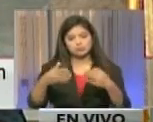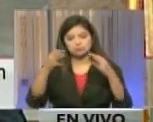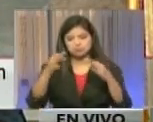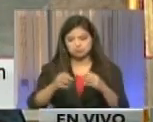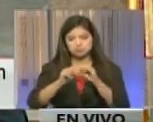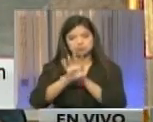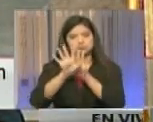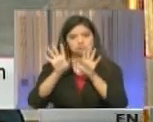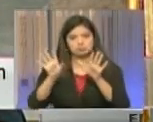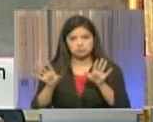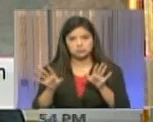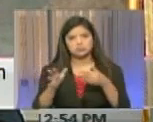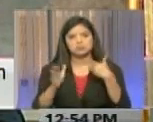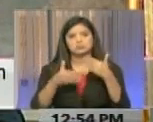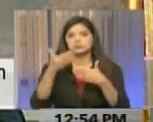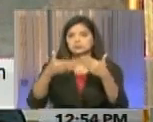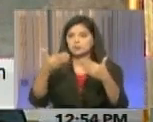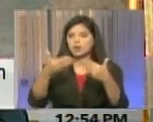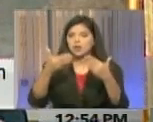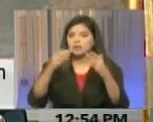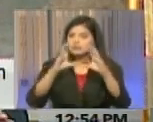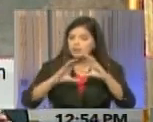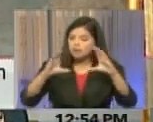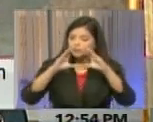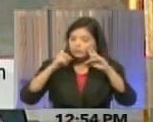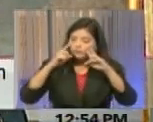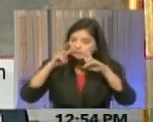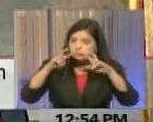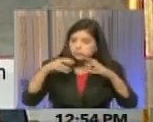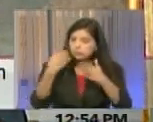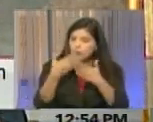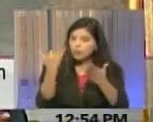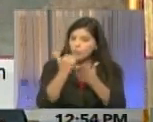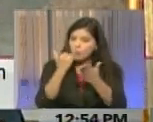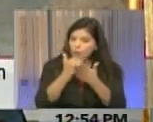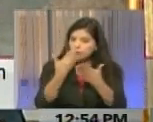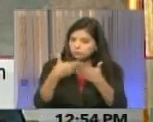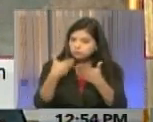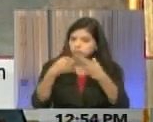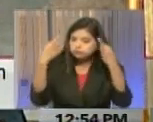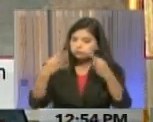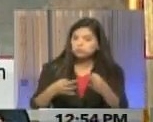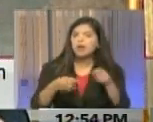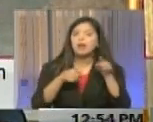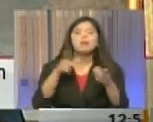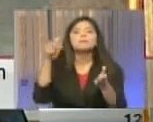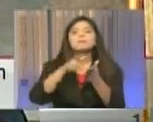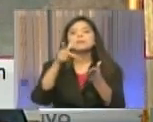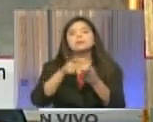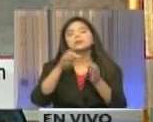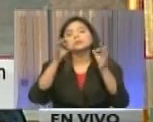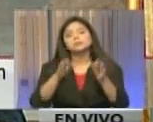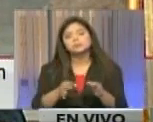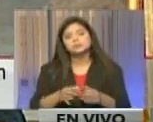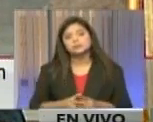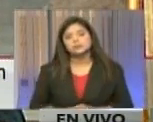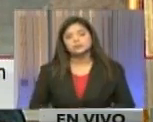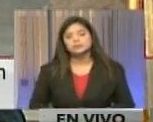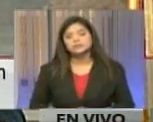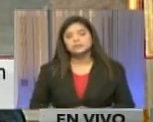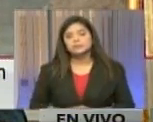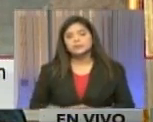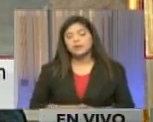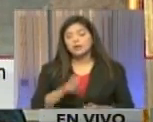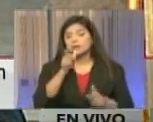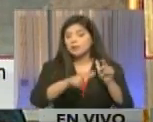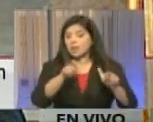correcta, en forma científica, con evidencias que prueban la participación plena de estos